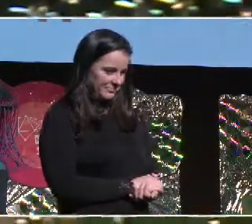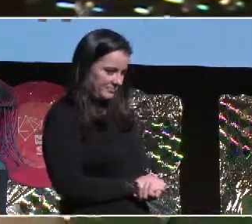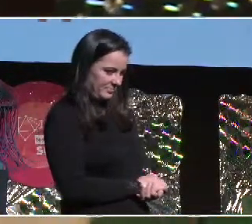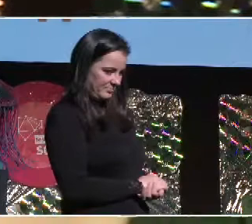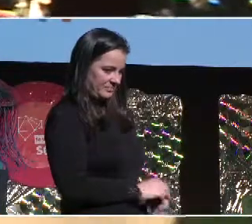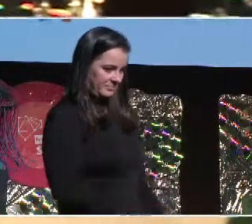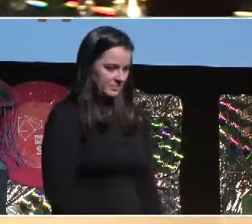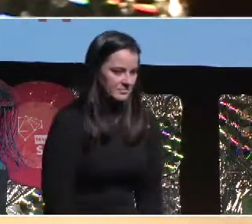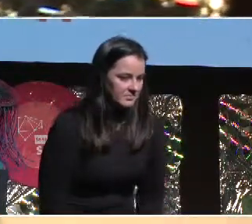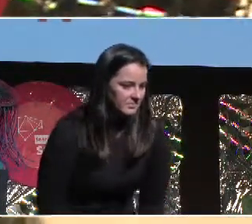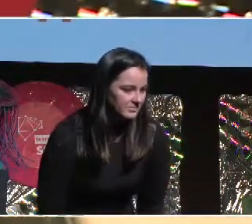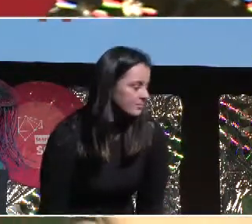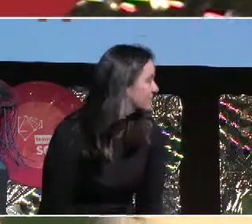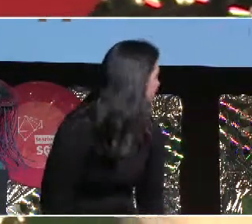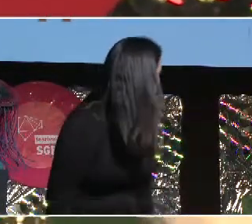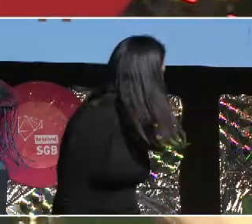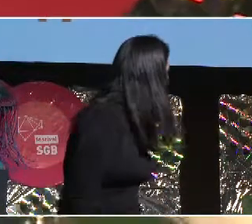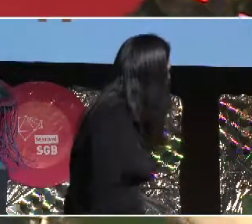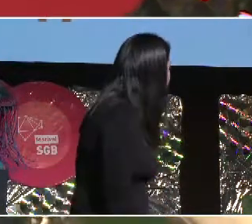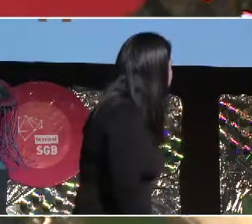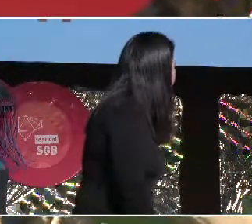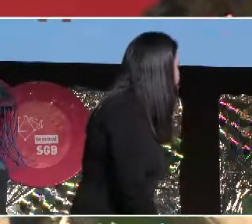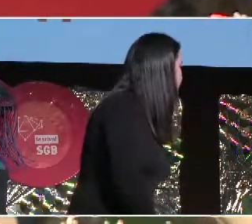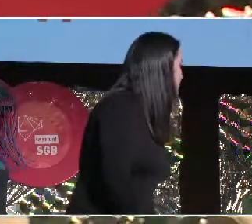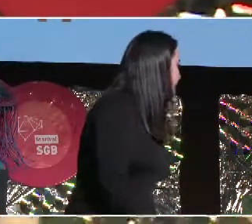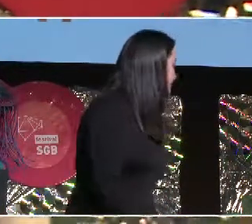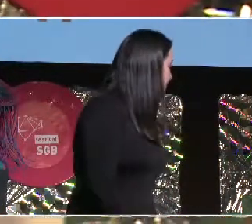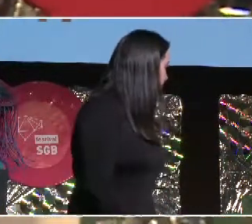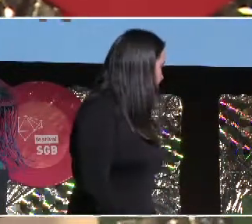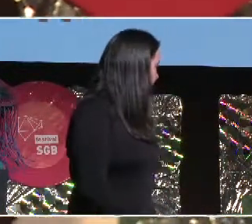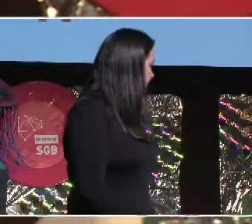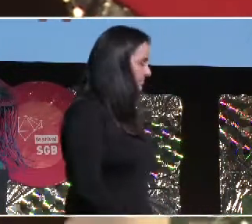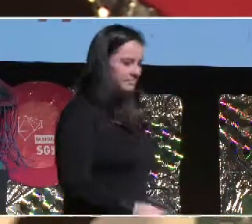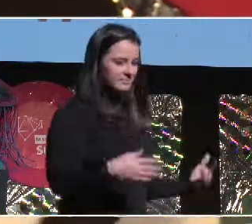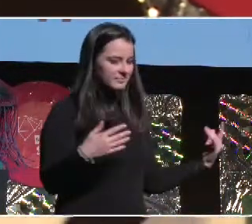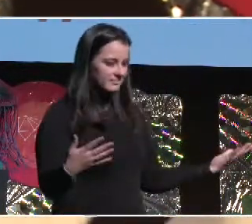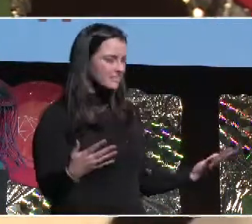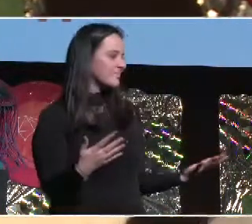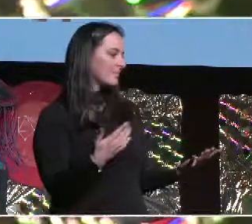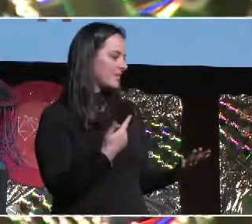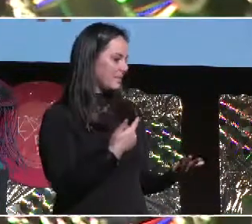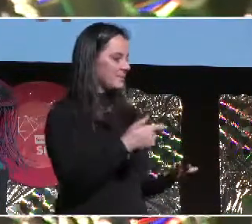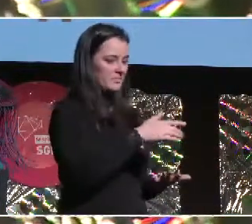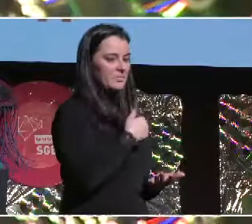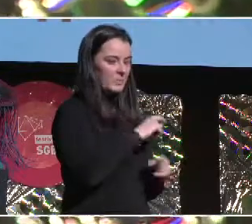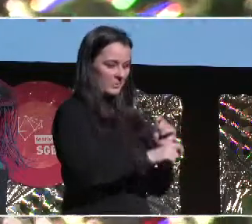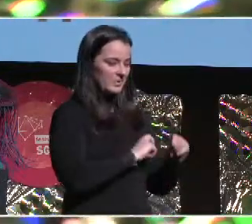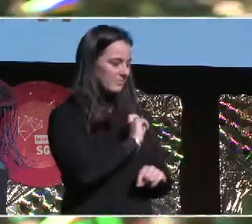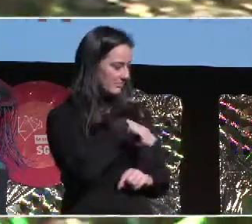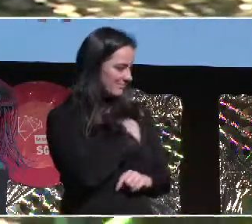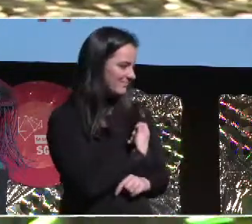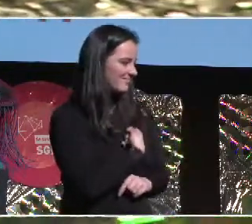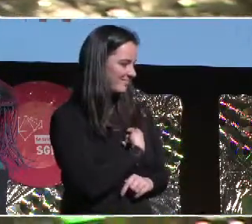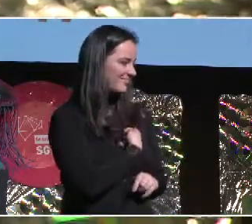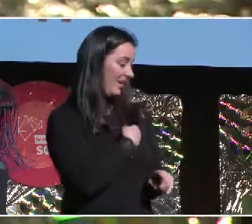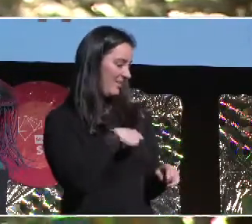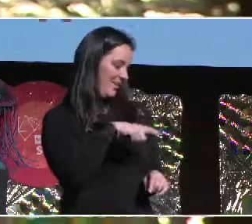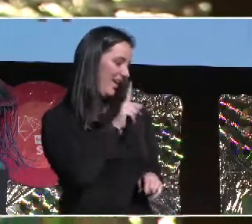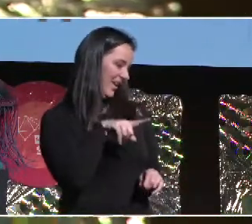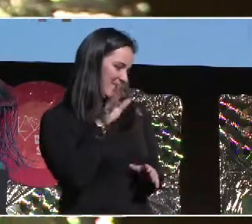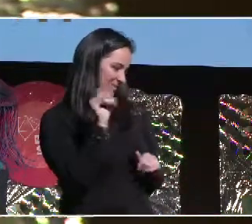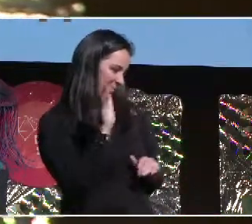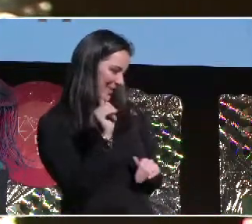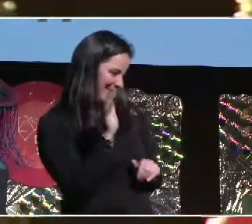Bom, hoje é o dia que eu vou saber se meu investimento nas aulas de